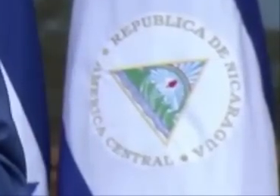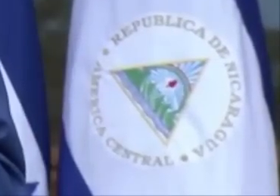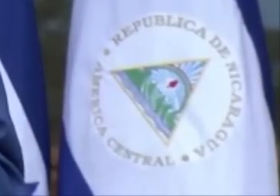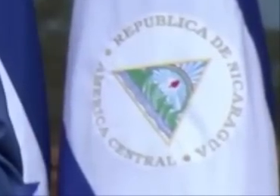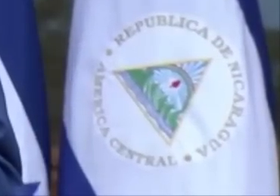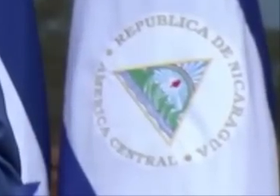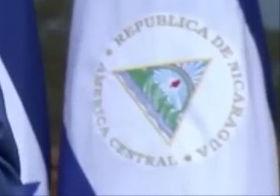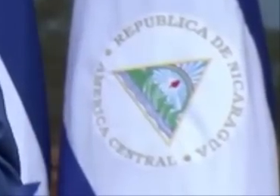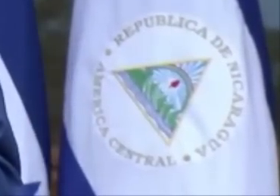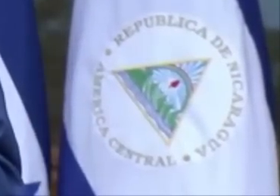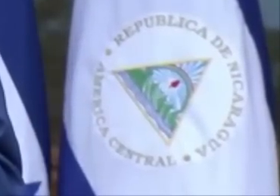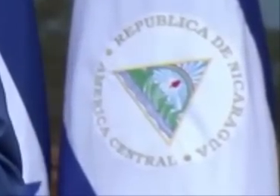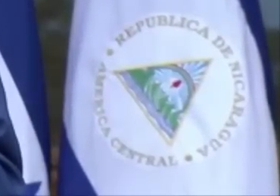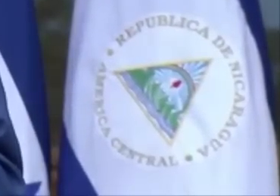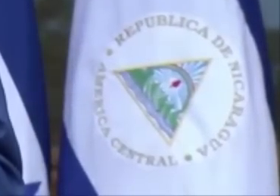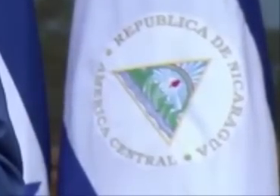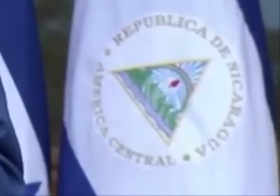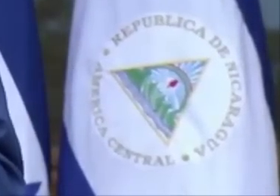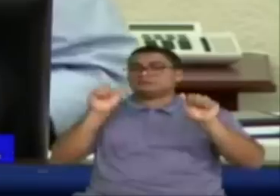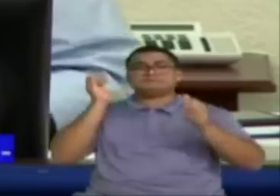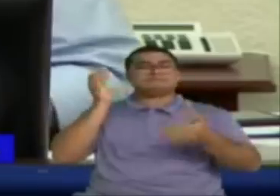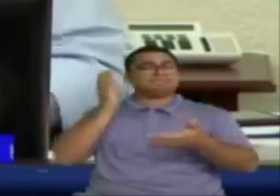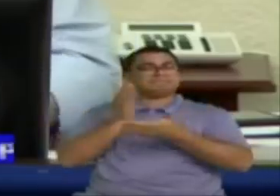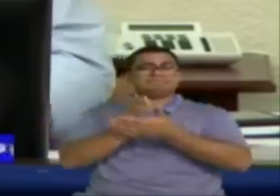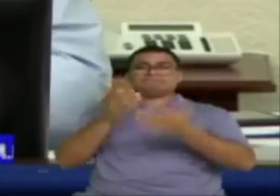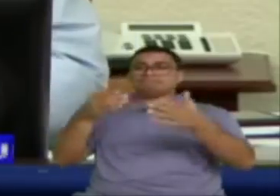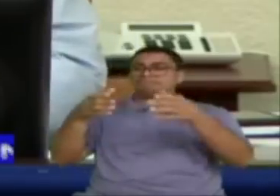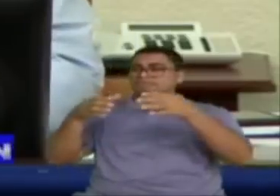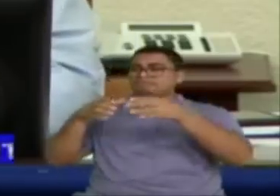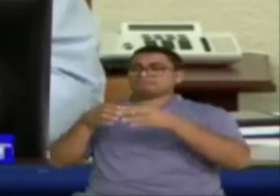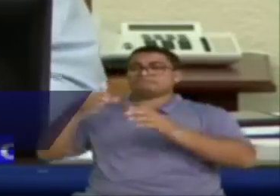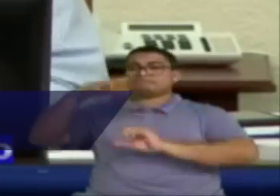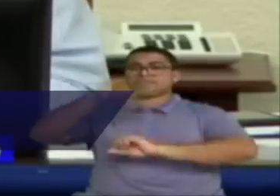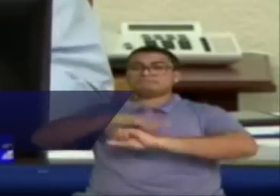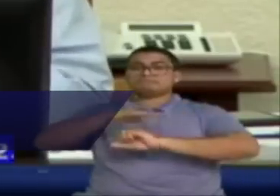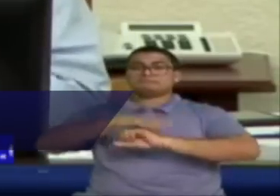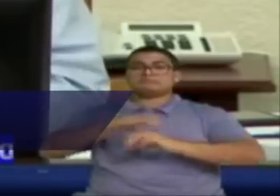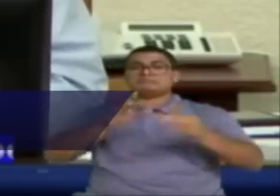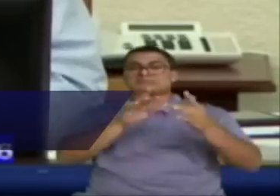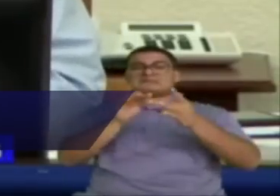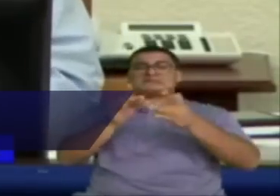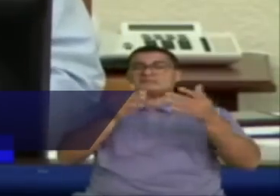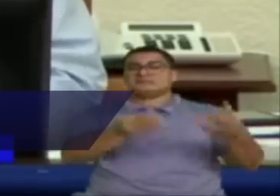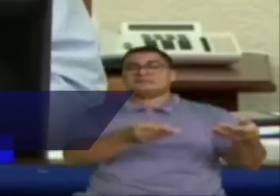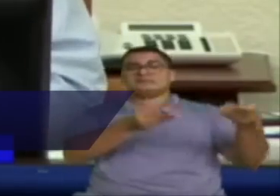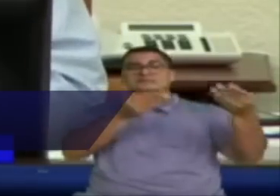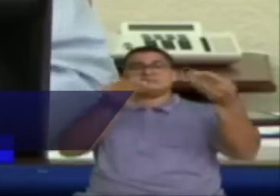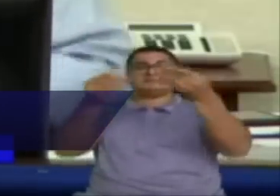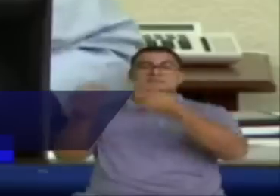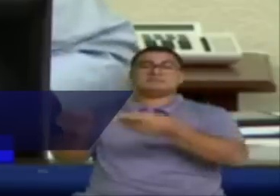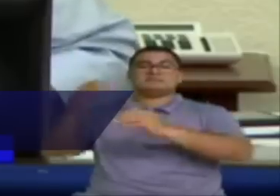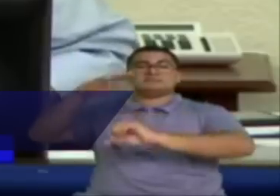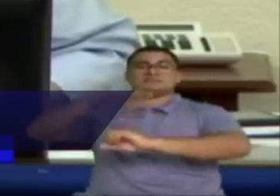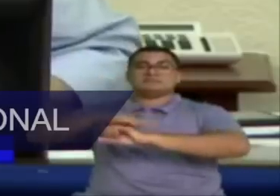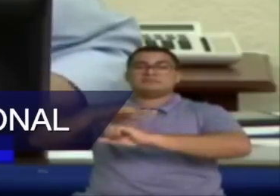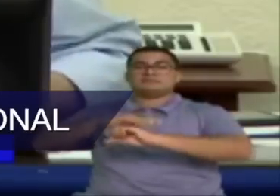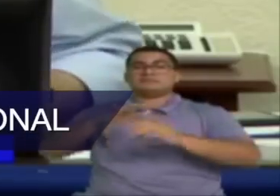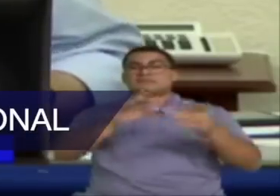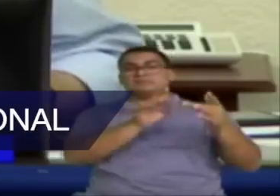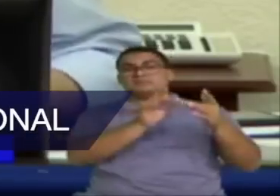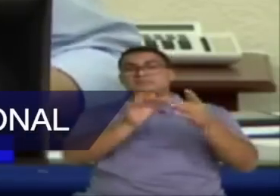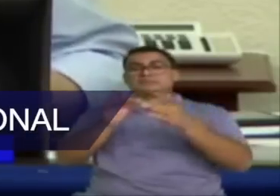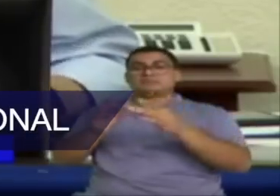de la oposición azul y blanco que le opone. Y remitimos a la Comisión Especial de Carácter